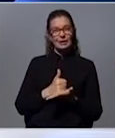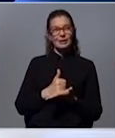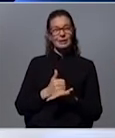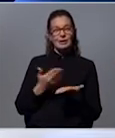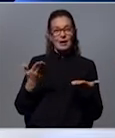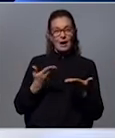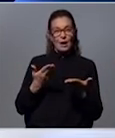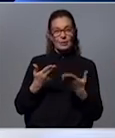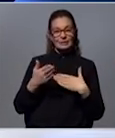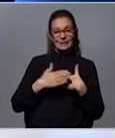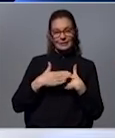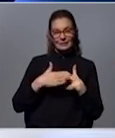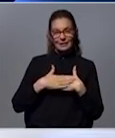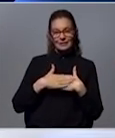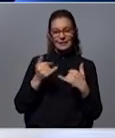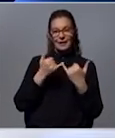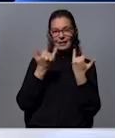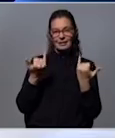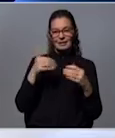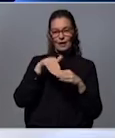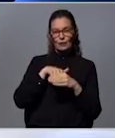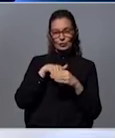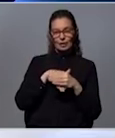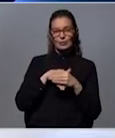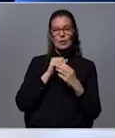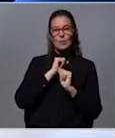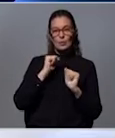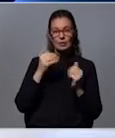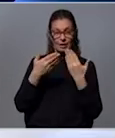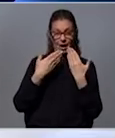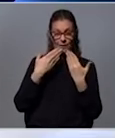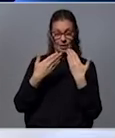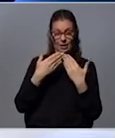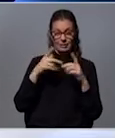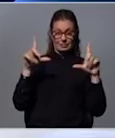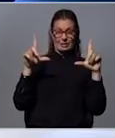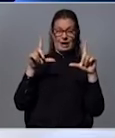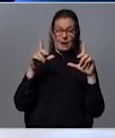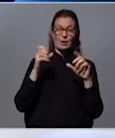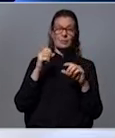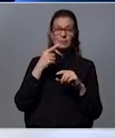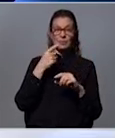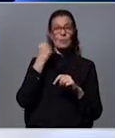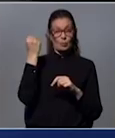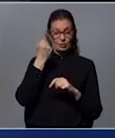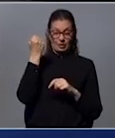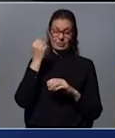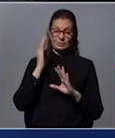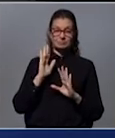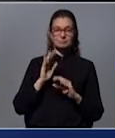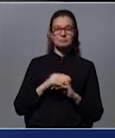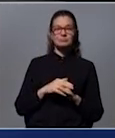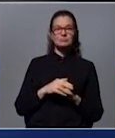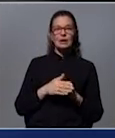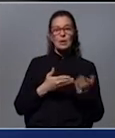esta oportunidad tan cerca del plebiscito y de las elecciones poder conversar con la gente a través de las cámaras me parece importantísimo la